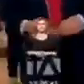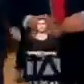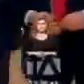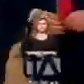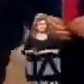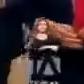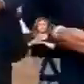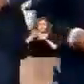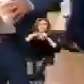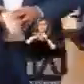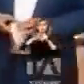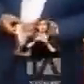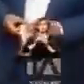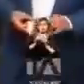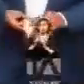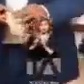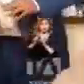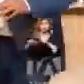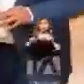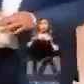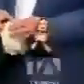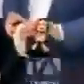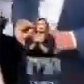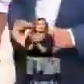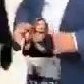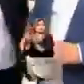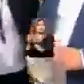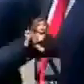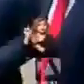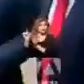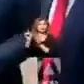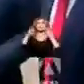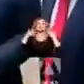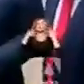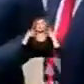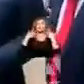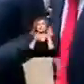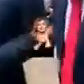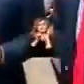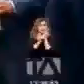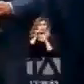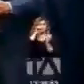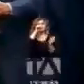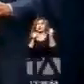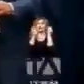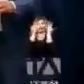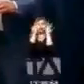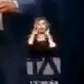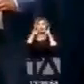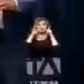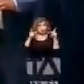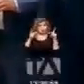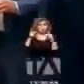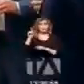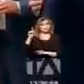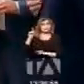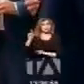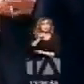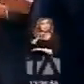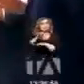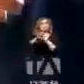Antes de empezar el recorrido por uno de los muelles del puerto marítimo de Guayaquil, el ministro de Transporte y Obras Públicas, Gabriel Martínez, se refirió al protocolo